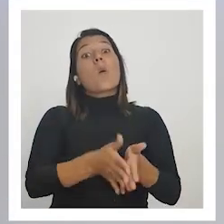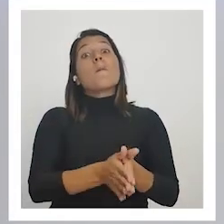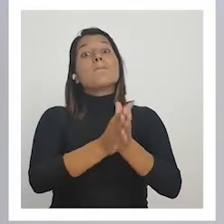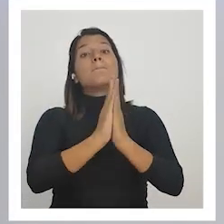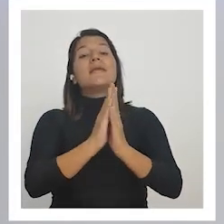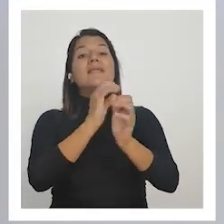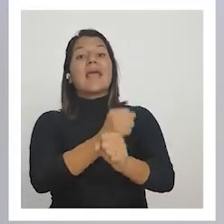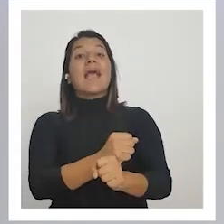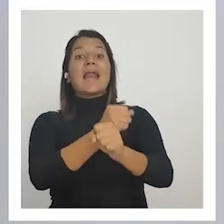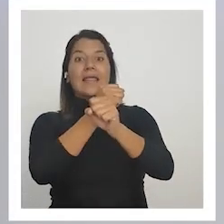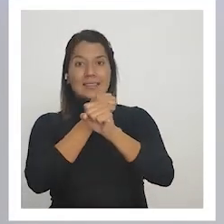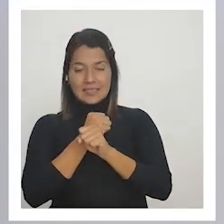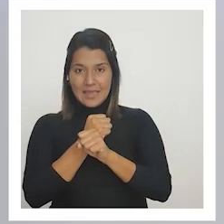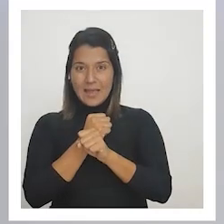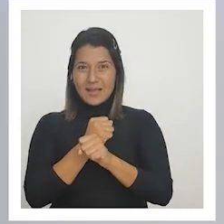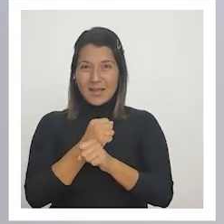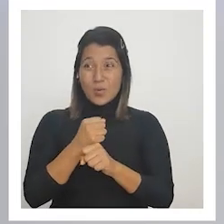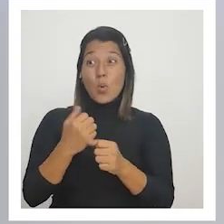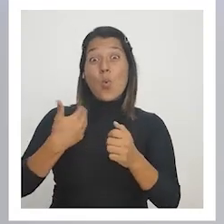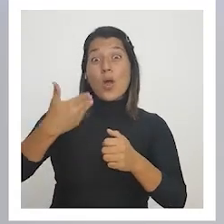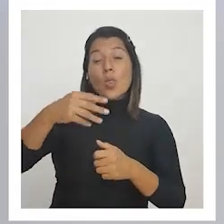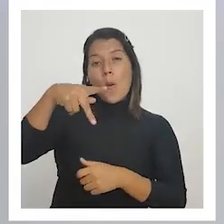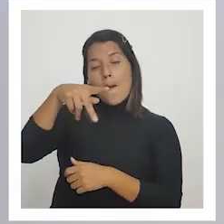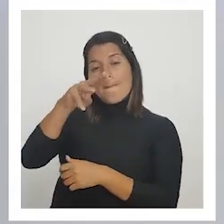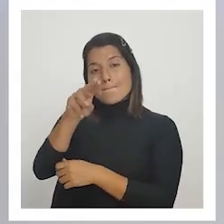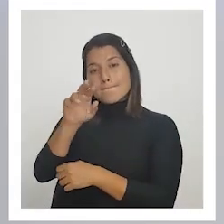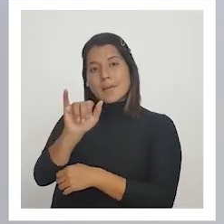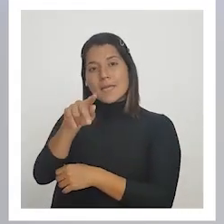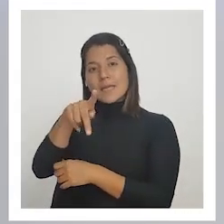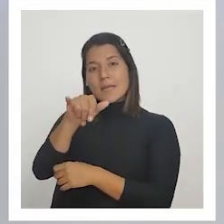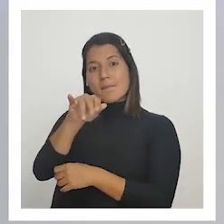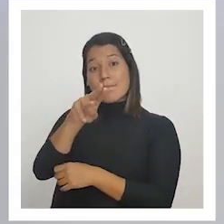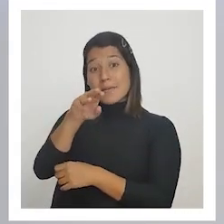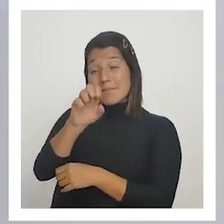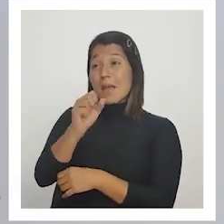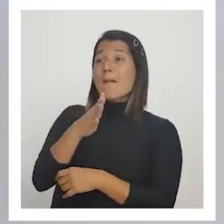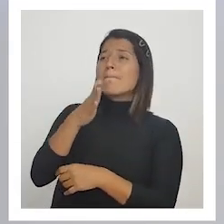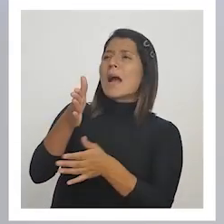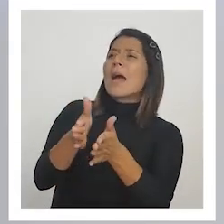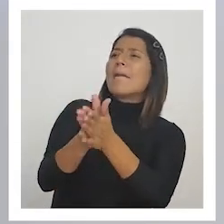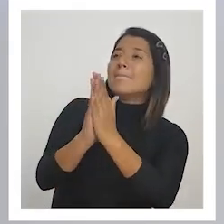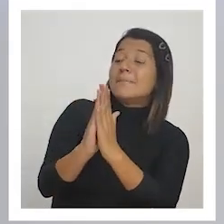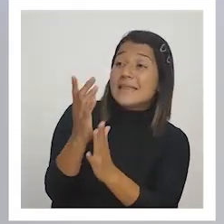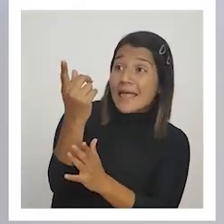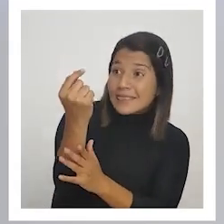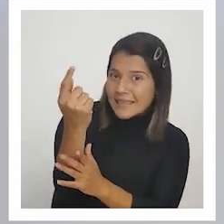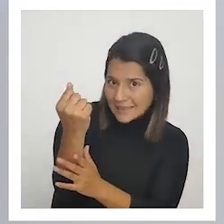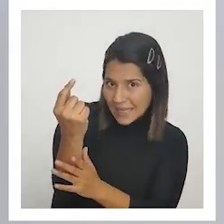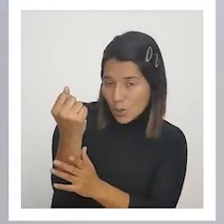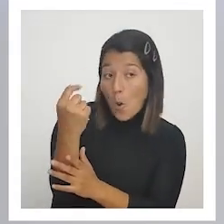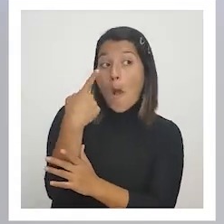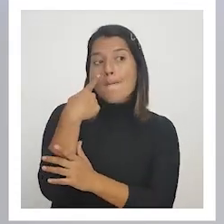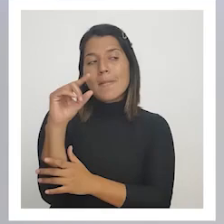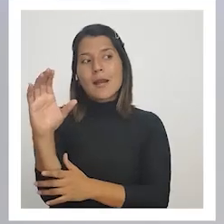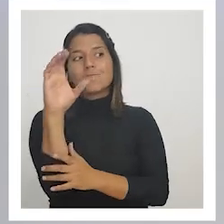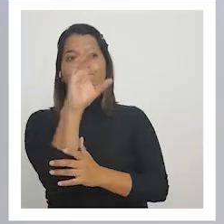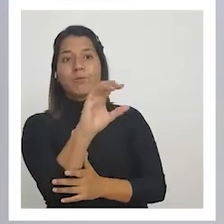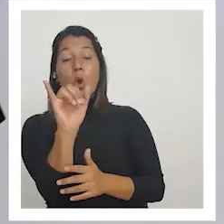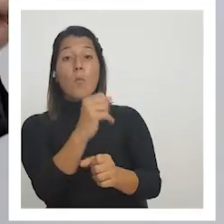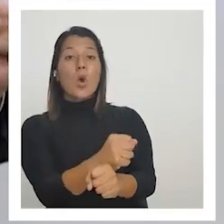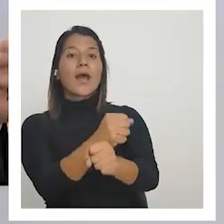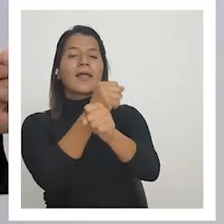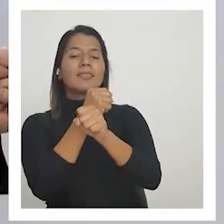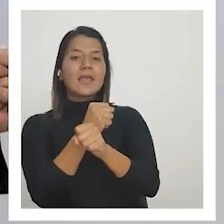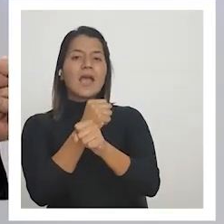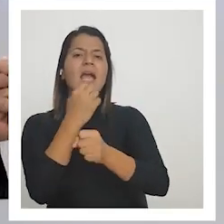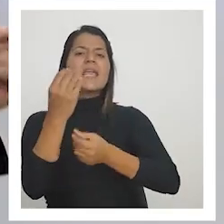que se le ofrece es un mecanismo de crédito, ¿verdad? O sea, y entonces pareciera que el instrumento se distorsionó,